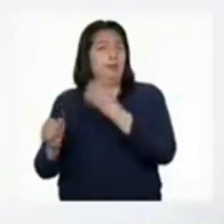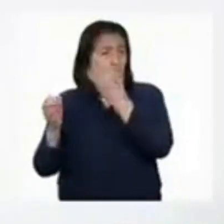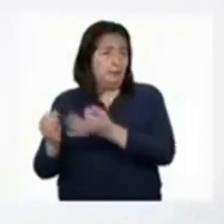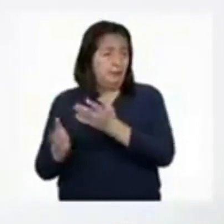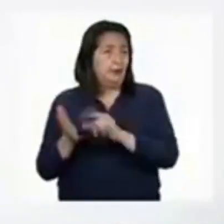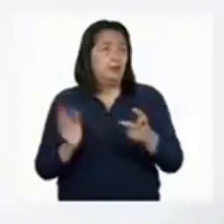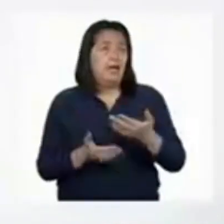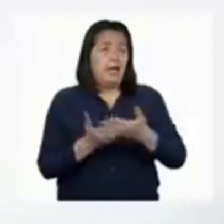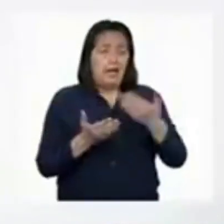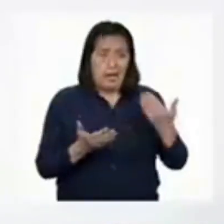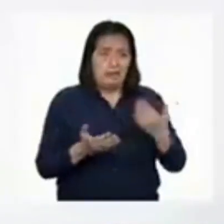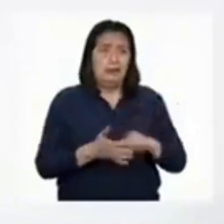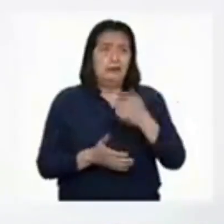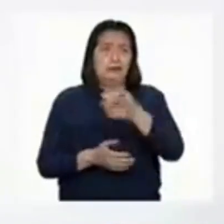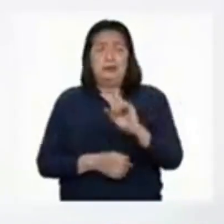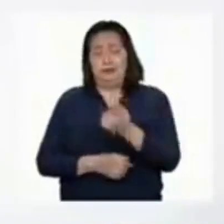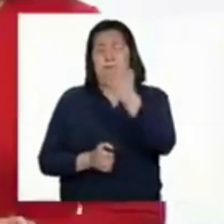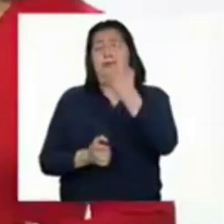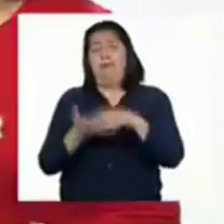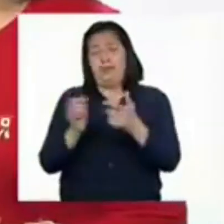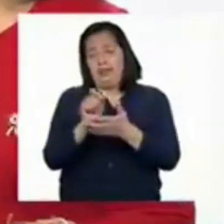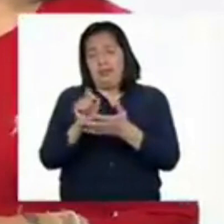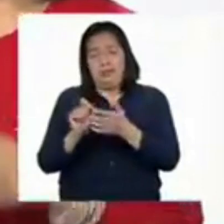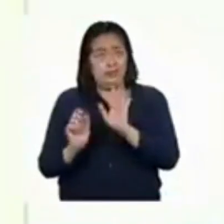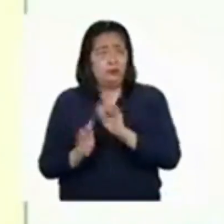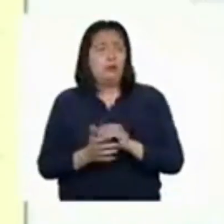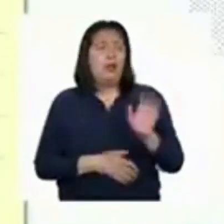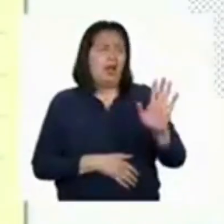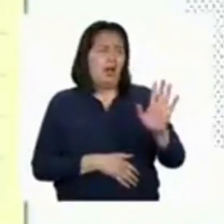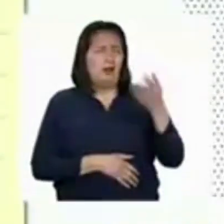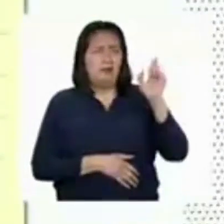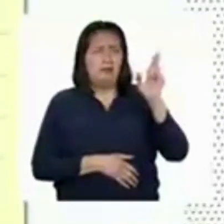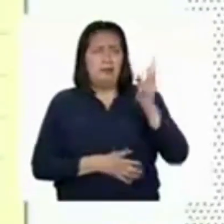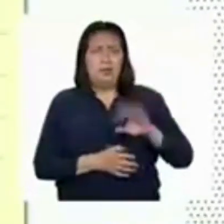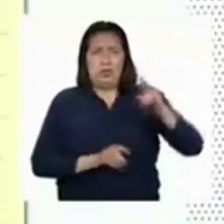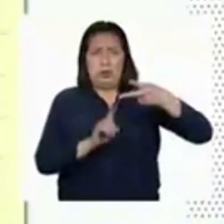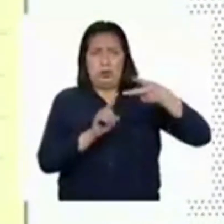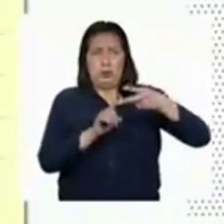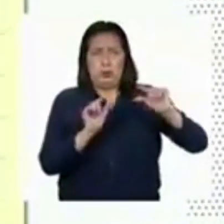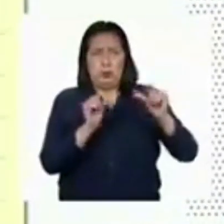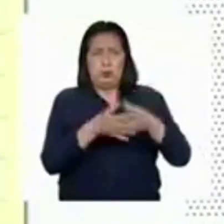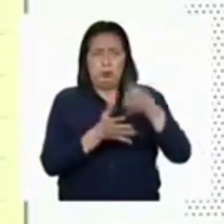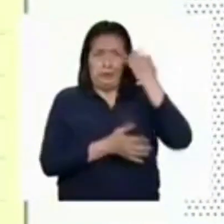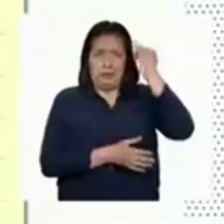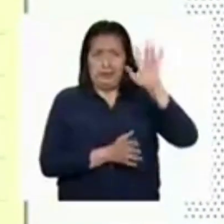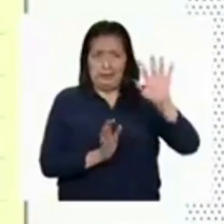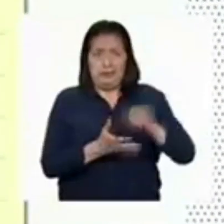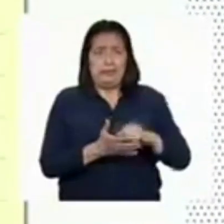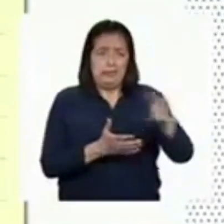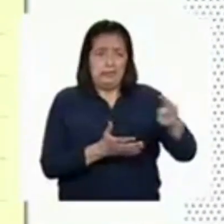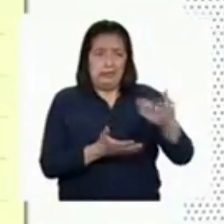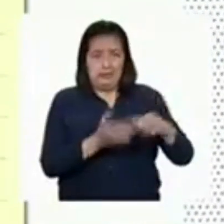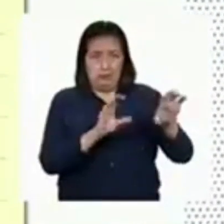Es decir, antes de hacer el primer borrador. Profesor, supongo que ahora tomaremos el segundo grupo de ideas que separamos del párrafo